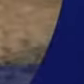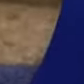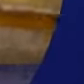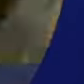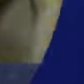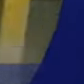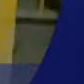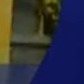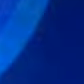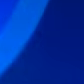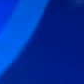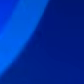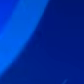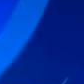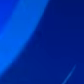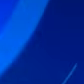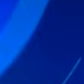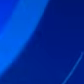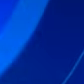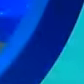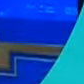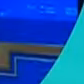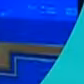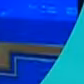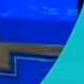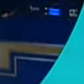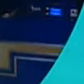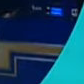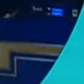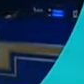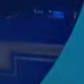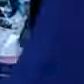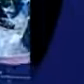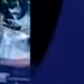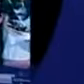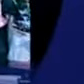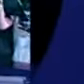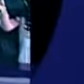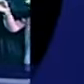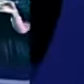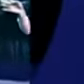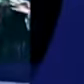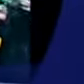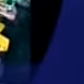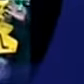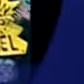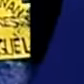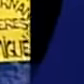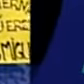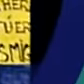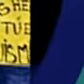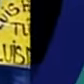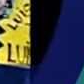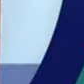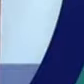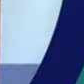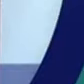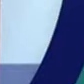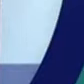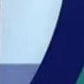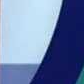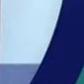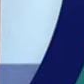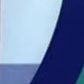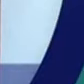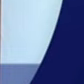capital. Y en estos momentos son velados los restos de Luis Guaraca, el imitador de Luis Miguel en Yo Soy, quien